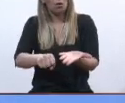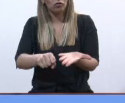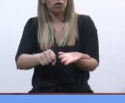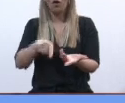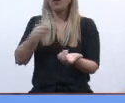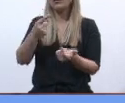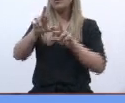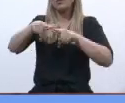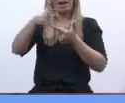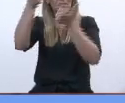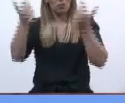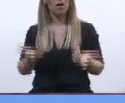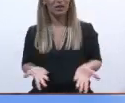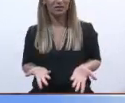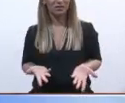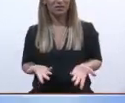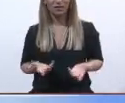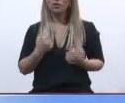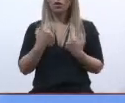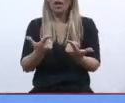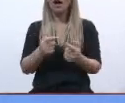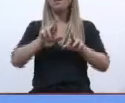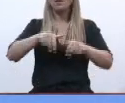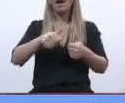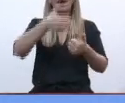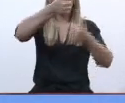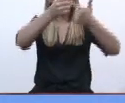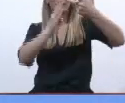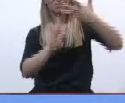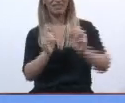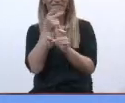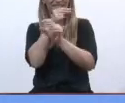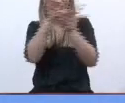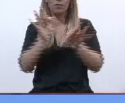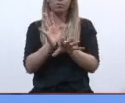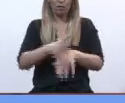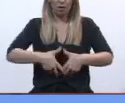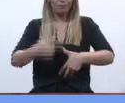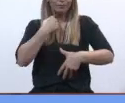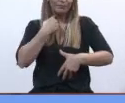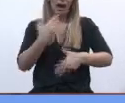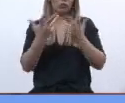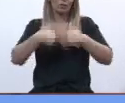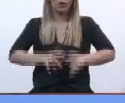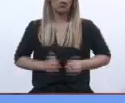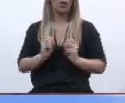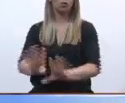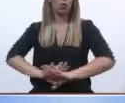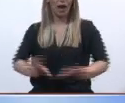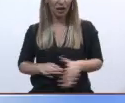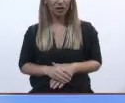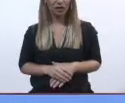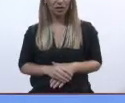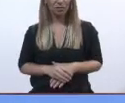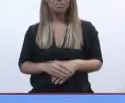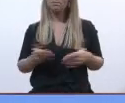otra opción esta ley. No da ninguna otra opción que el basurero para los niños por nacer. Entonces nos encontramos